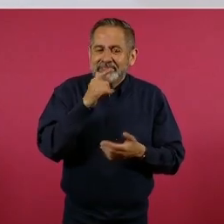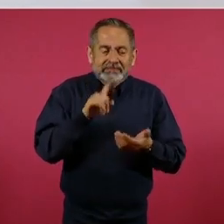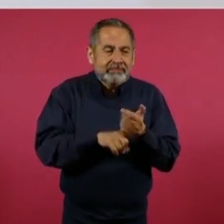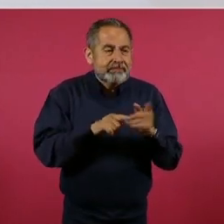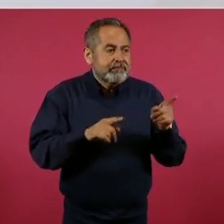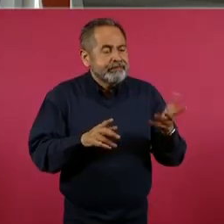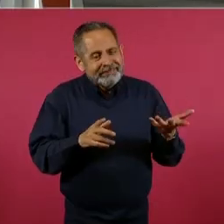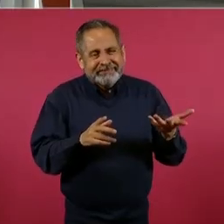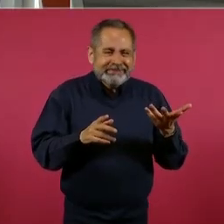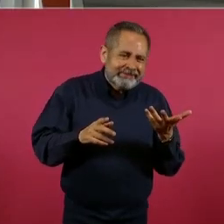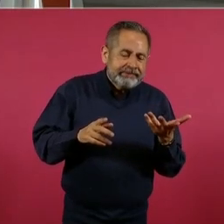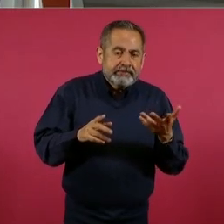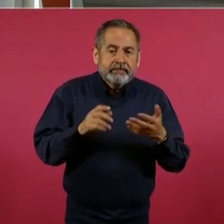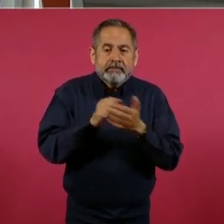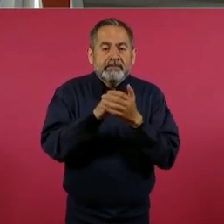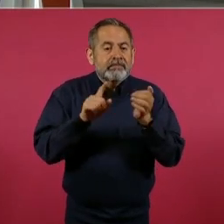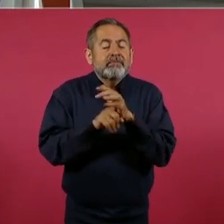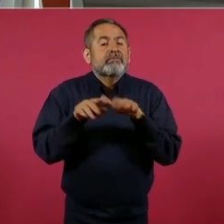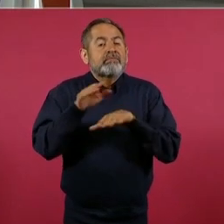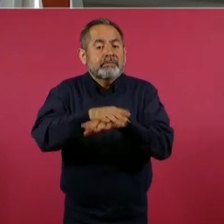China.